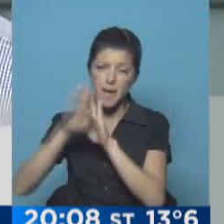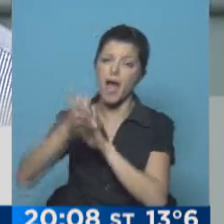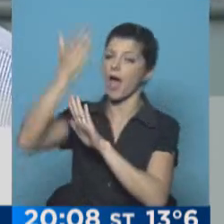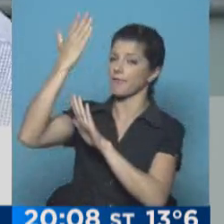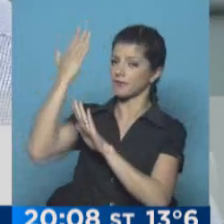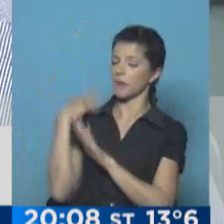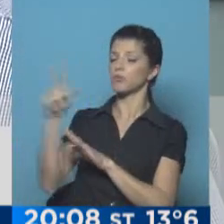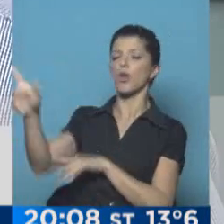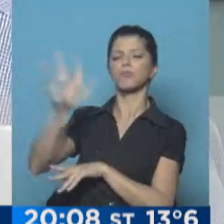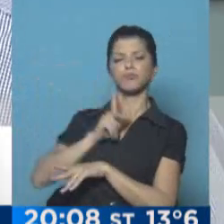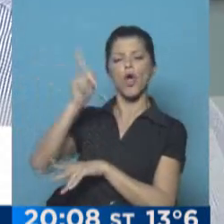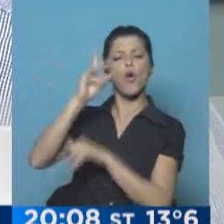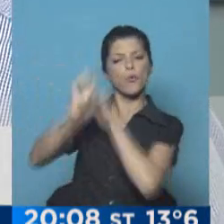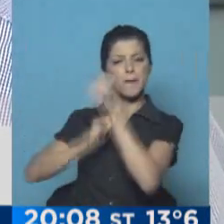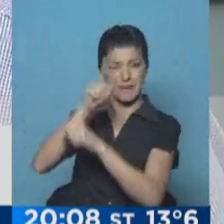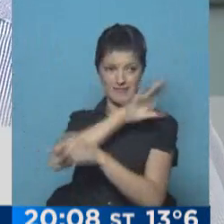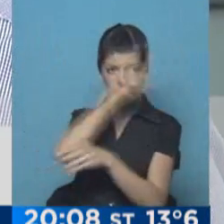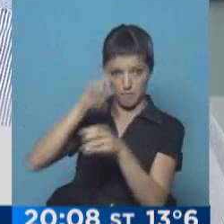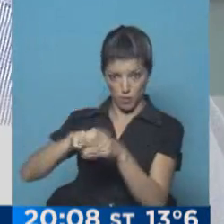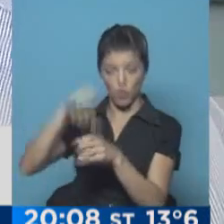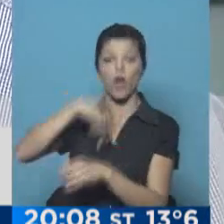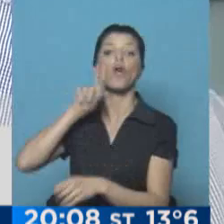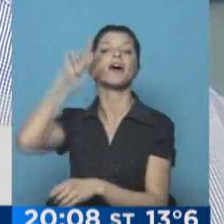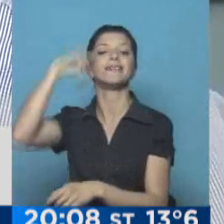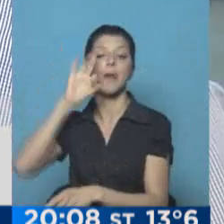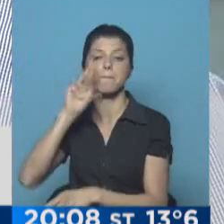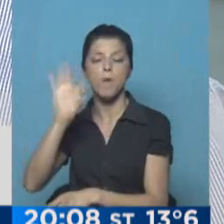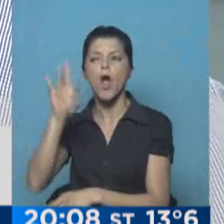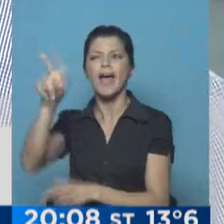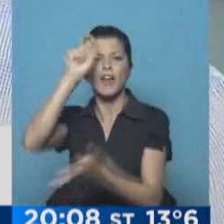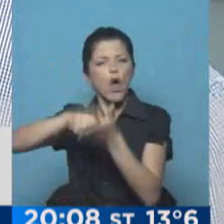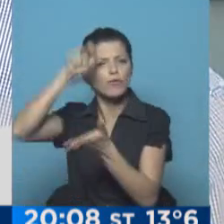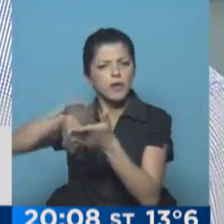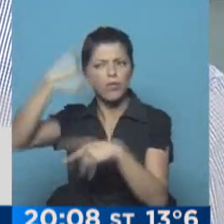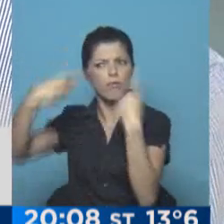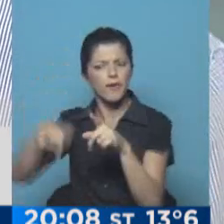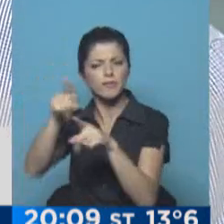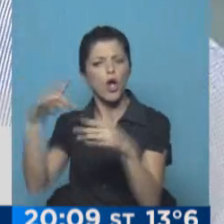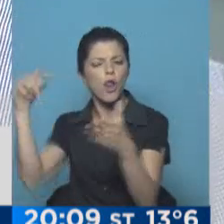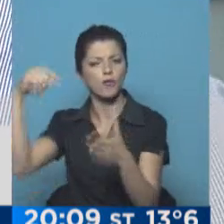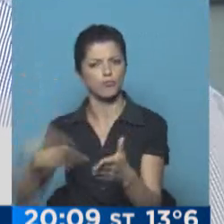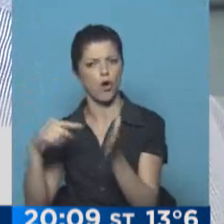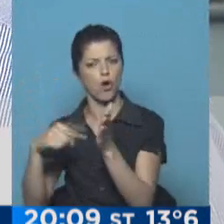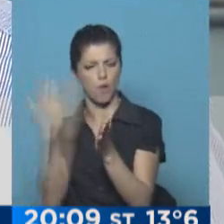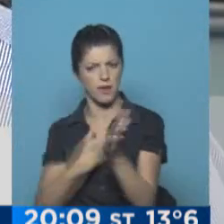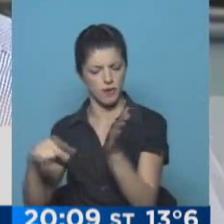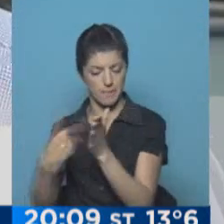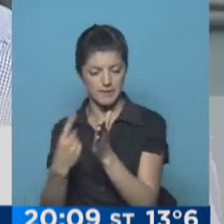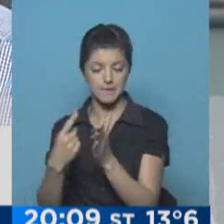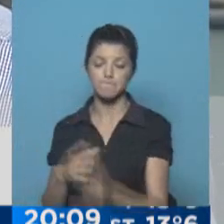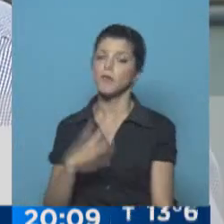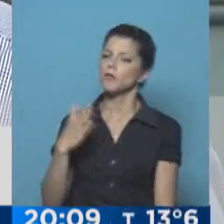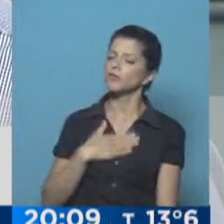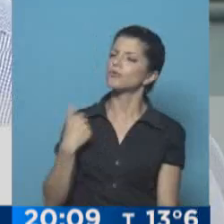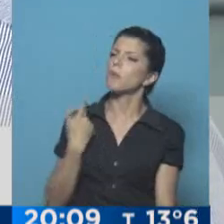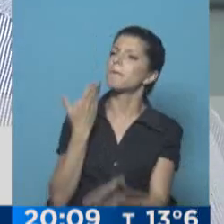que una empresa de la que Niembro era parte o había sido parte le había facturado muchos contratos al gobierno de la ciudad. Comenzó con un pedido de informes que el